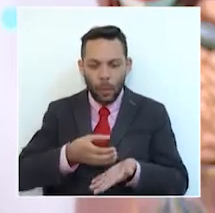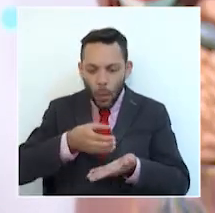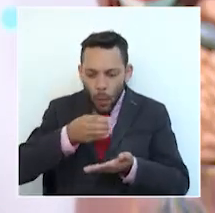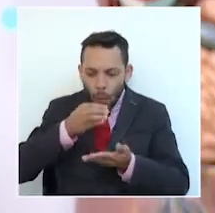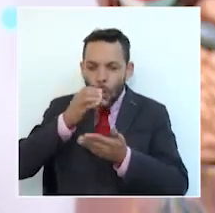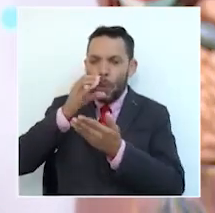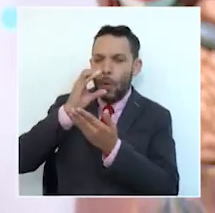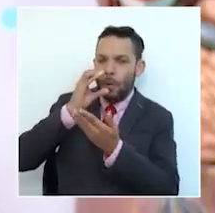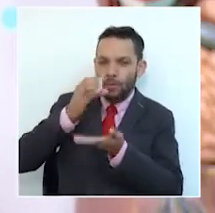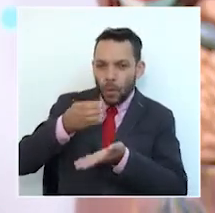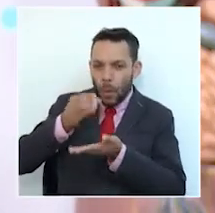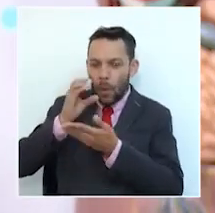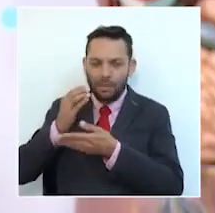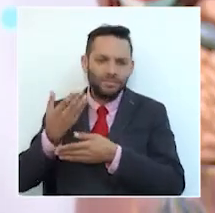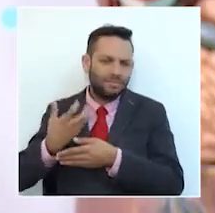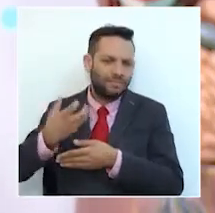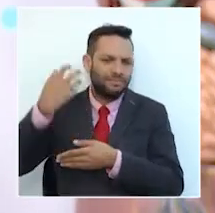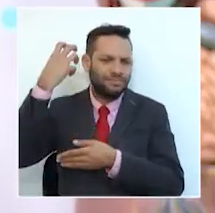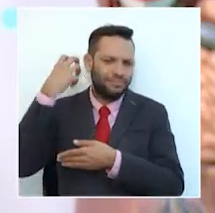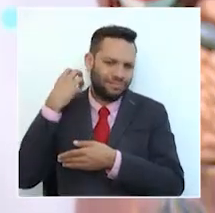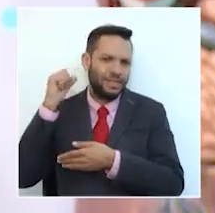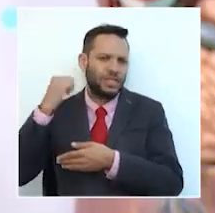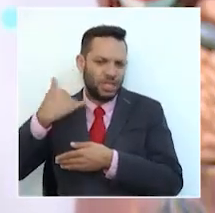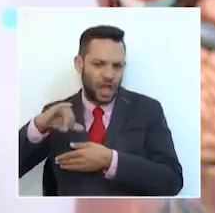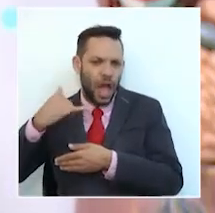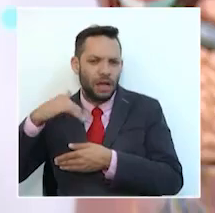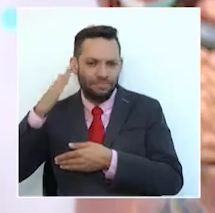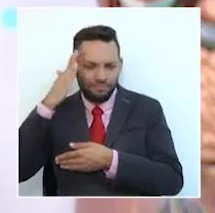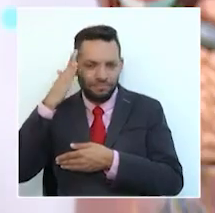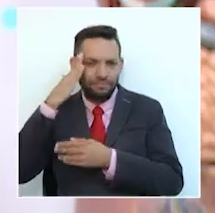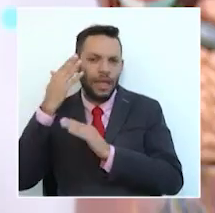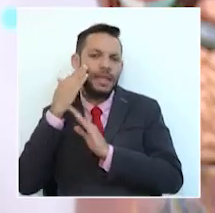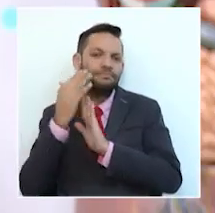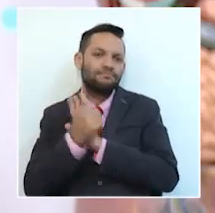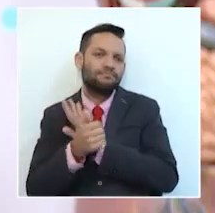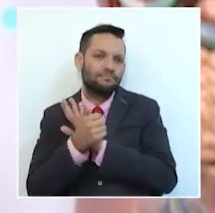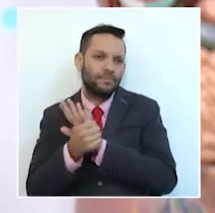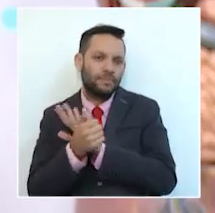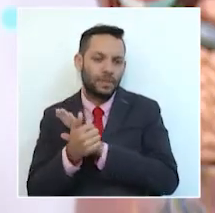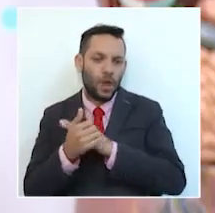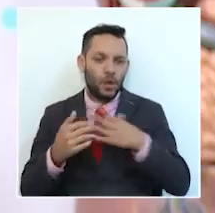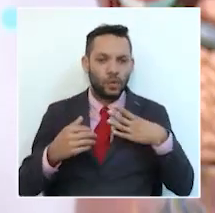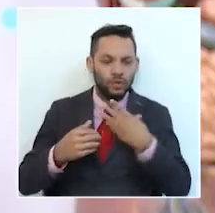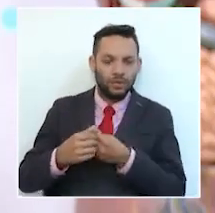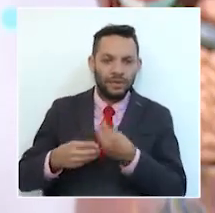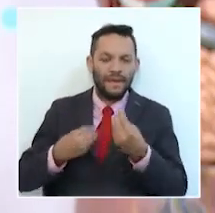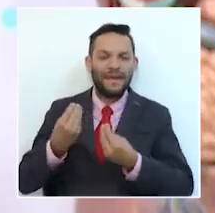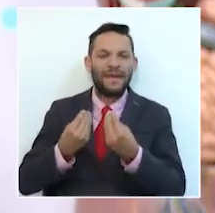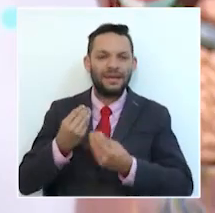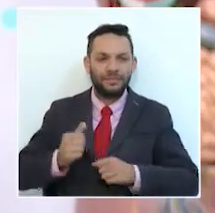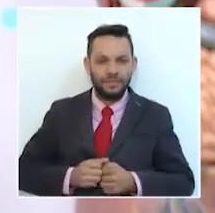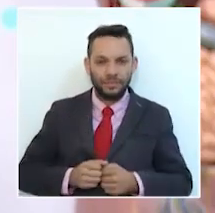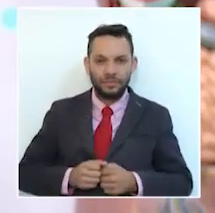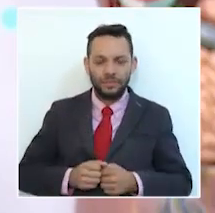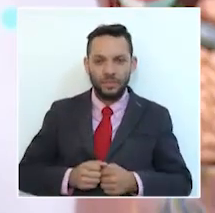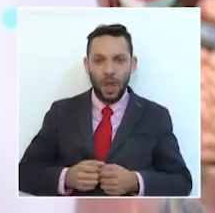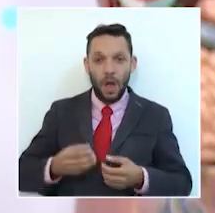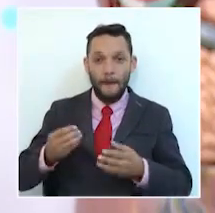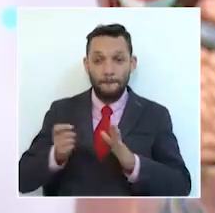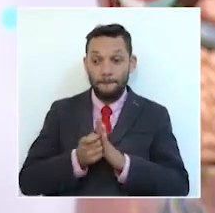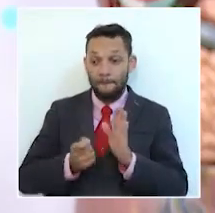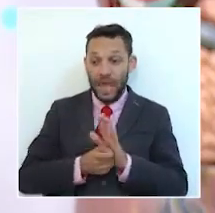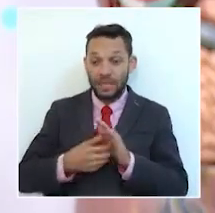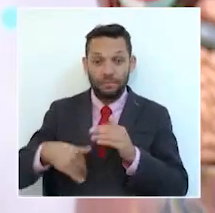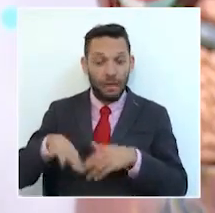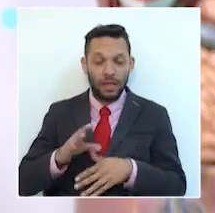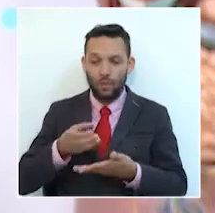es conocida desde hace muchos años es importante no hacerlo de una manera descontrolada un poco como